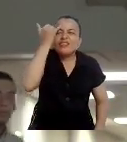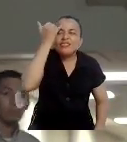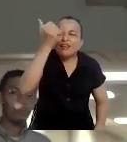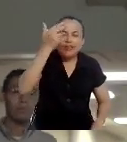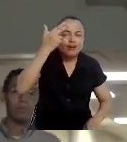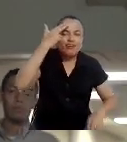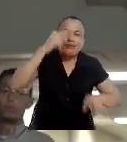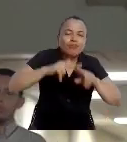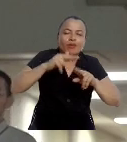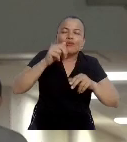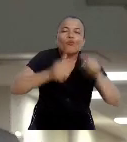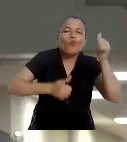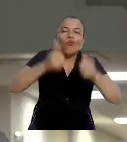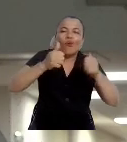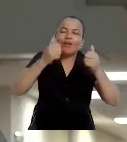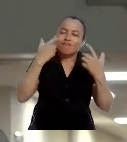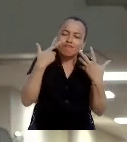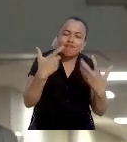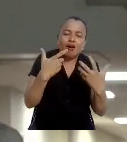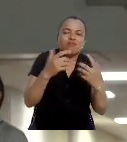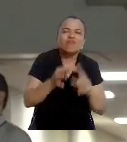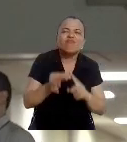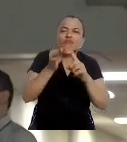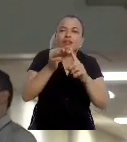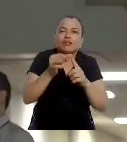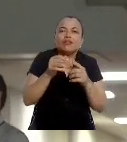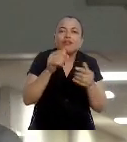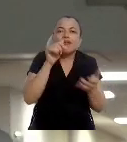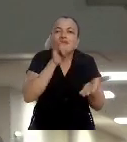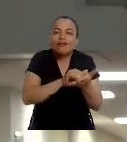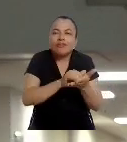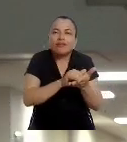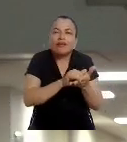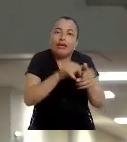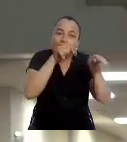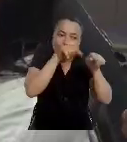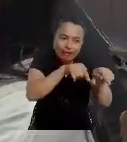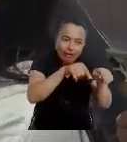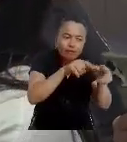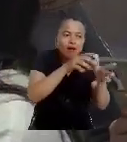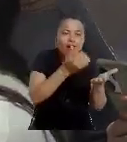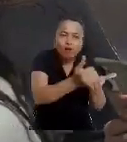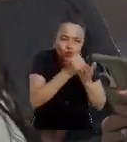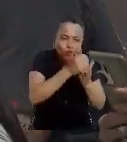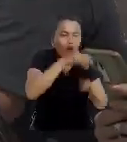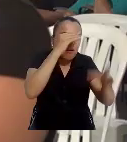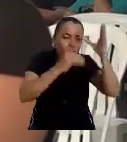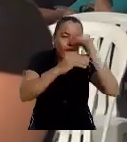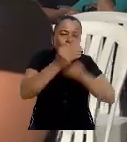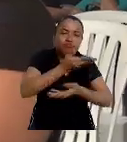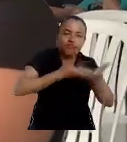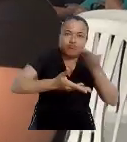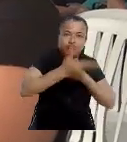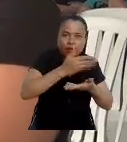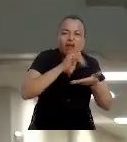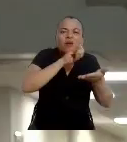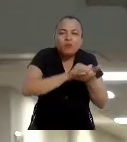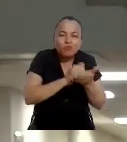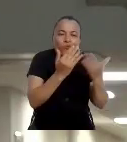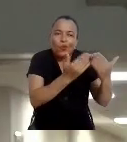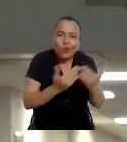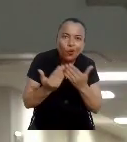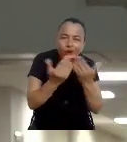desarrollo tecnológico que ha hecho el hombre en toda su historia no es más que el dispositivo que nos permite aprender unos a otros es decir la escuela como